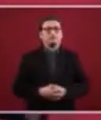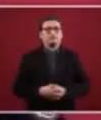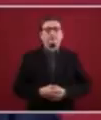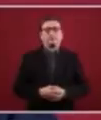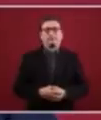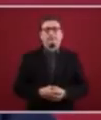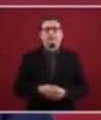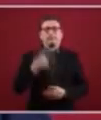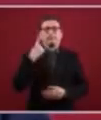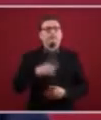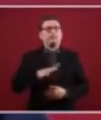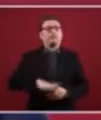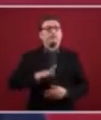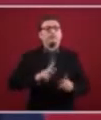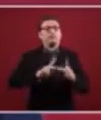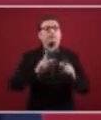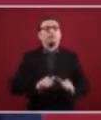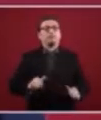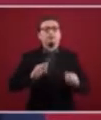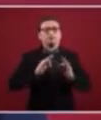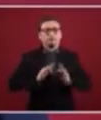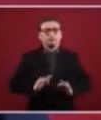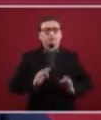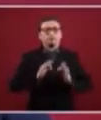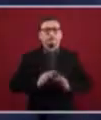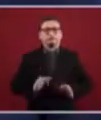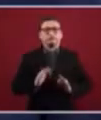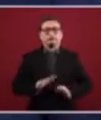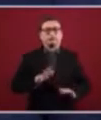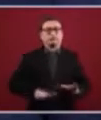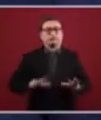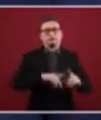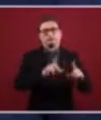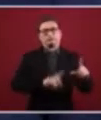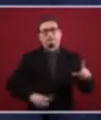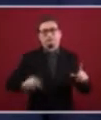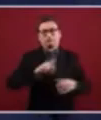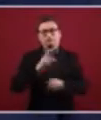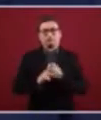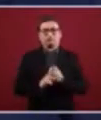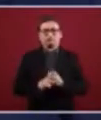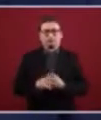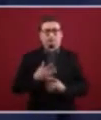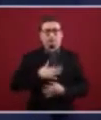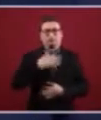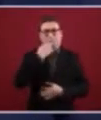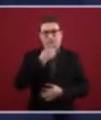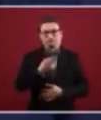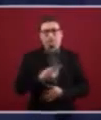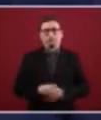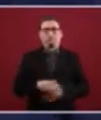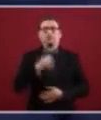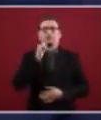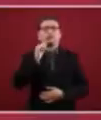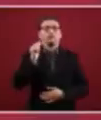haya paz, a que haya tranquilidad en el país. Les puedo decir que